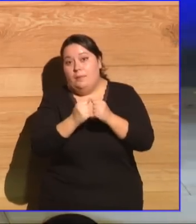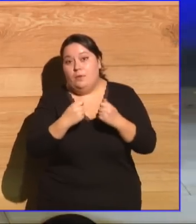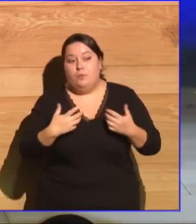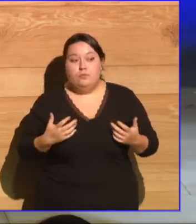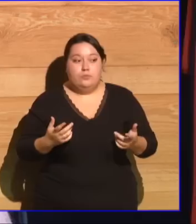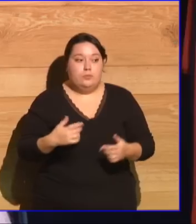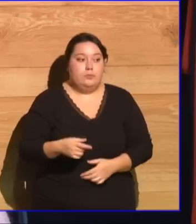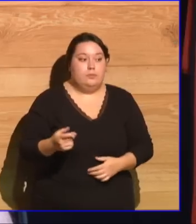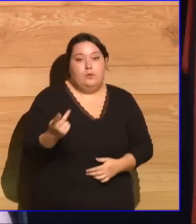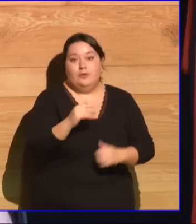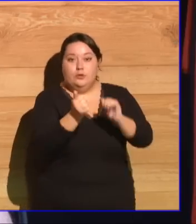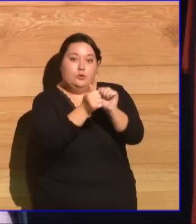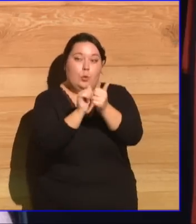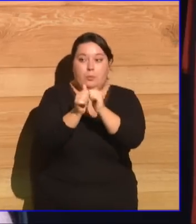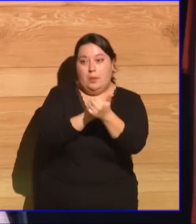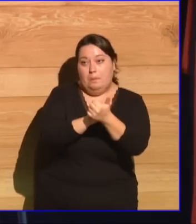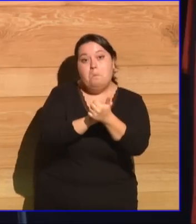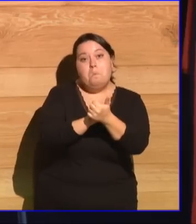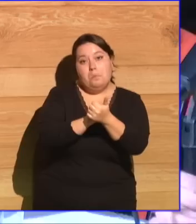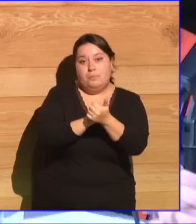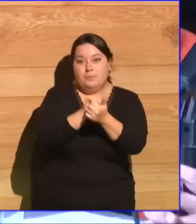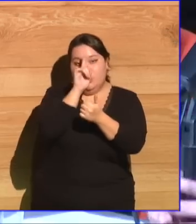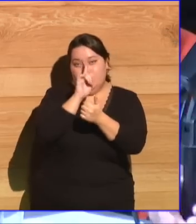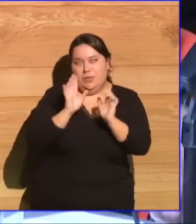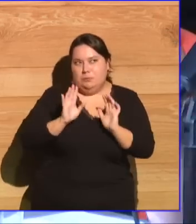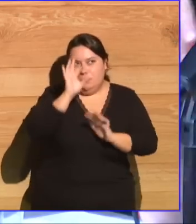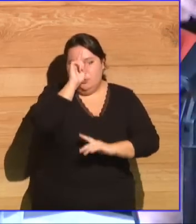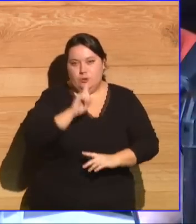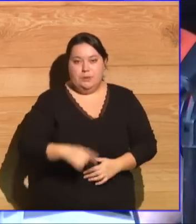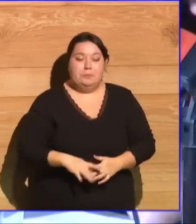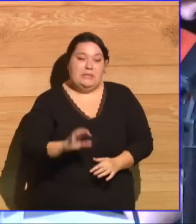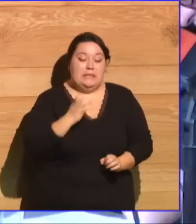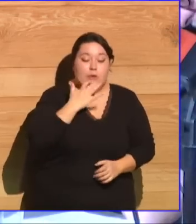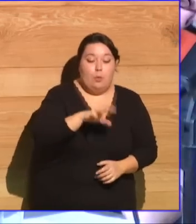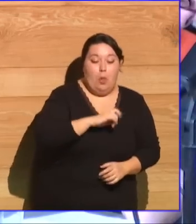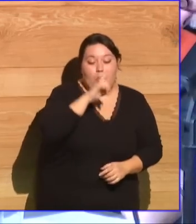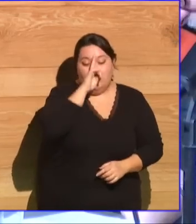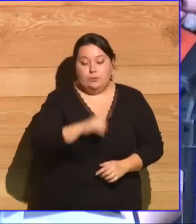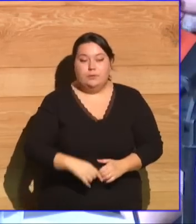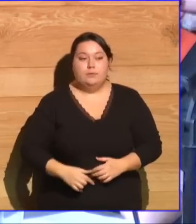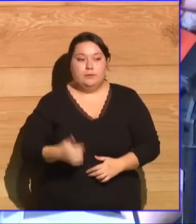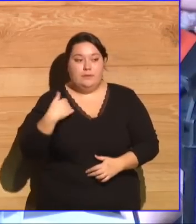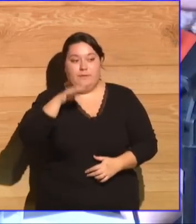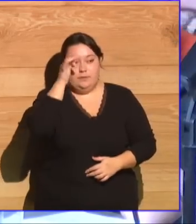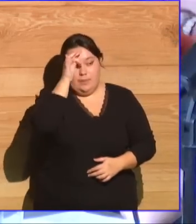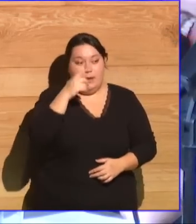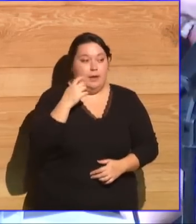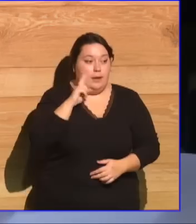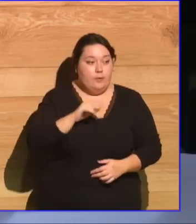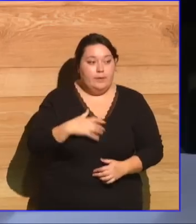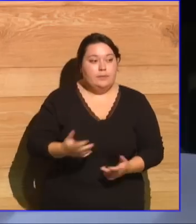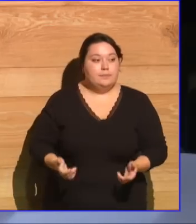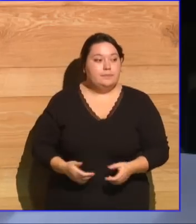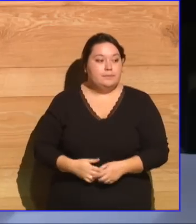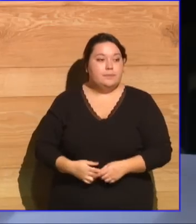se piratean entre ellos. a lo mejor lo Oye, haya- oye, Netflix. yo qué sé, que se lo habían comprado a alguien. Déjame que la ponga este fin de semana, luego la pones tú si quieres. ¿Sabes que hay